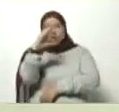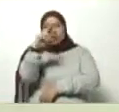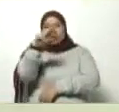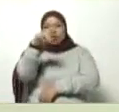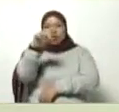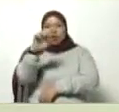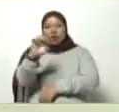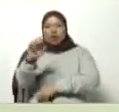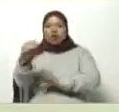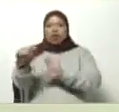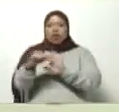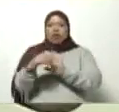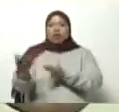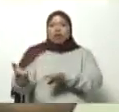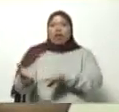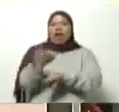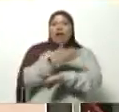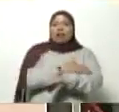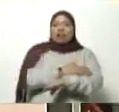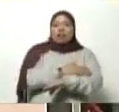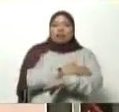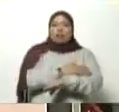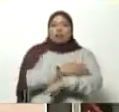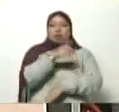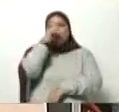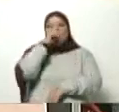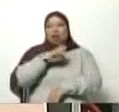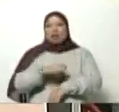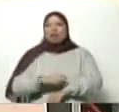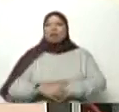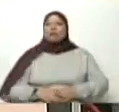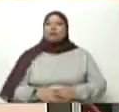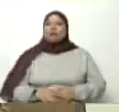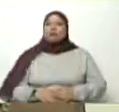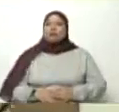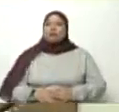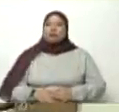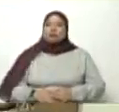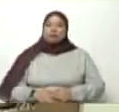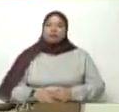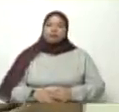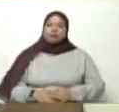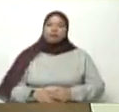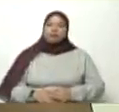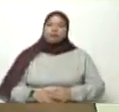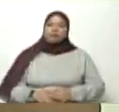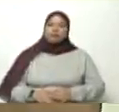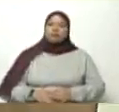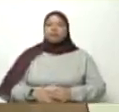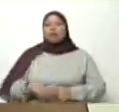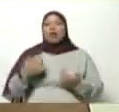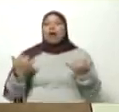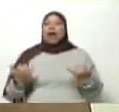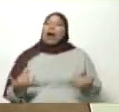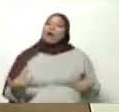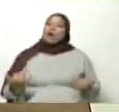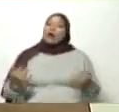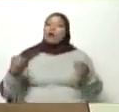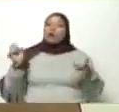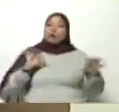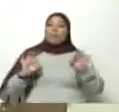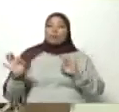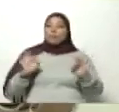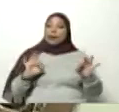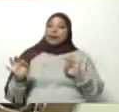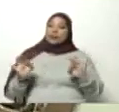ahí y los complace. ¿Se han visto casos, va? Claro. Entonces uno tiene que estar preparado para el momento que sea.